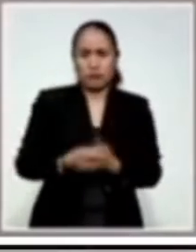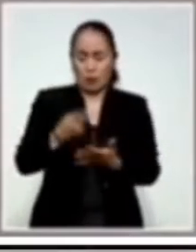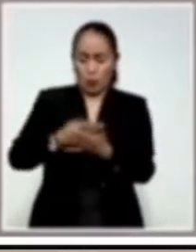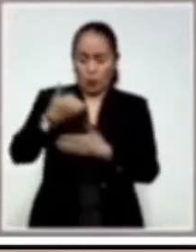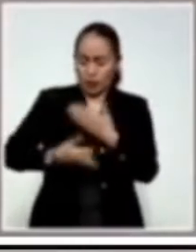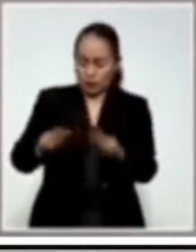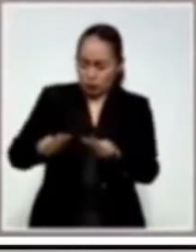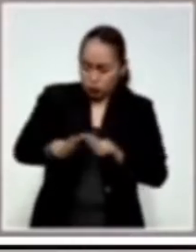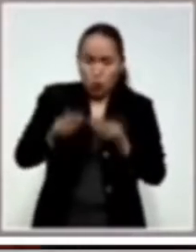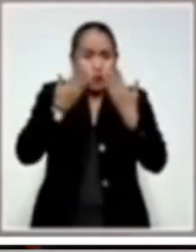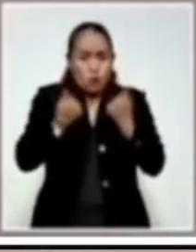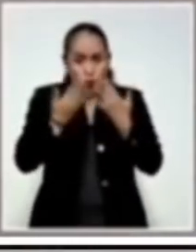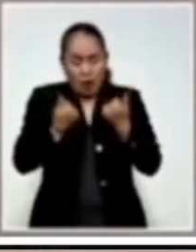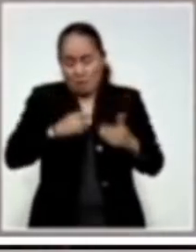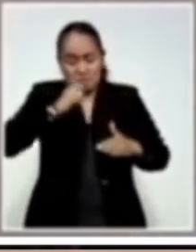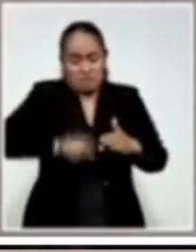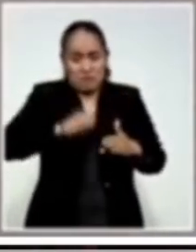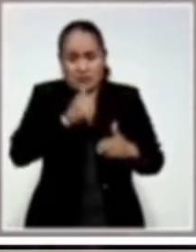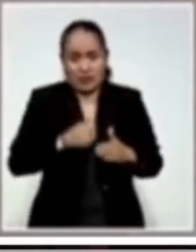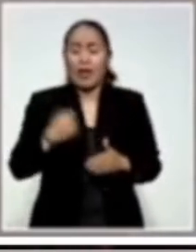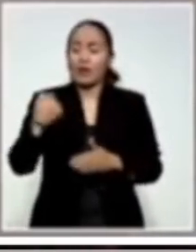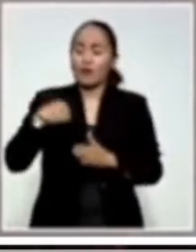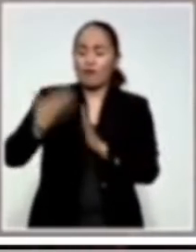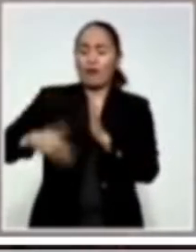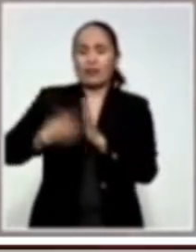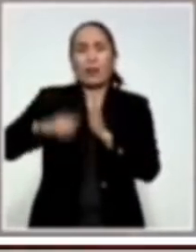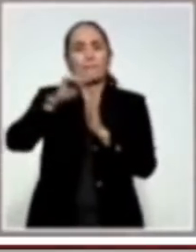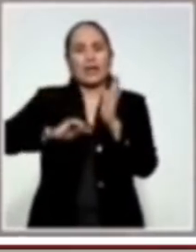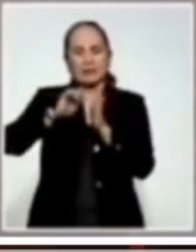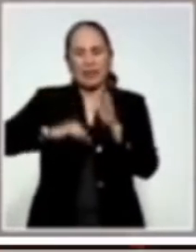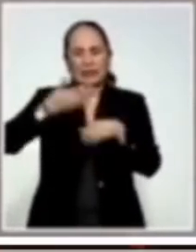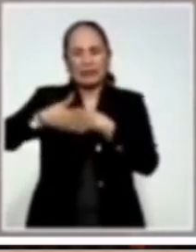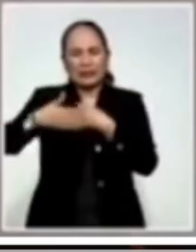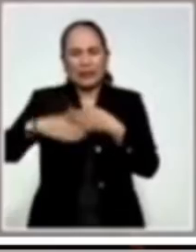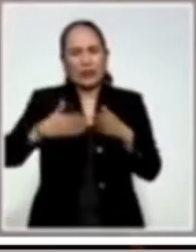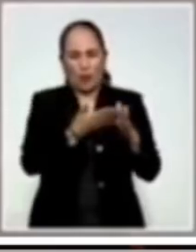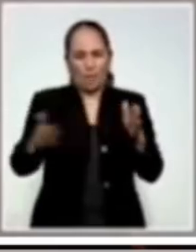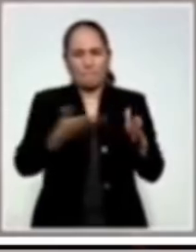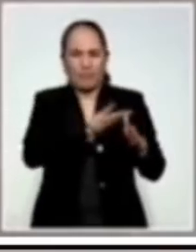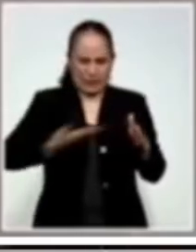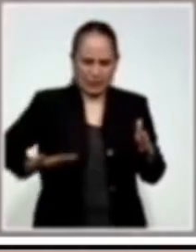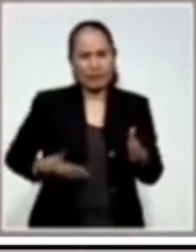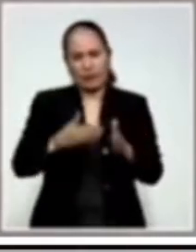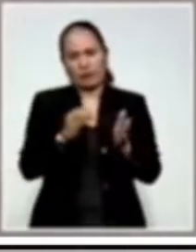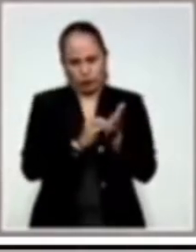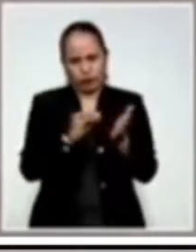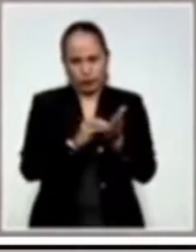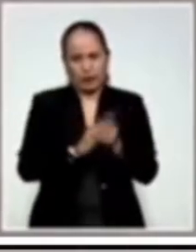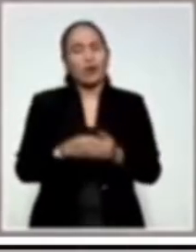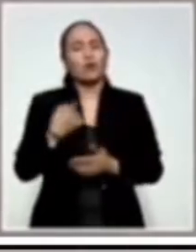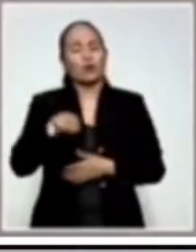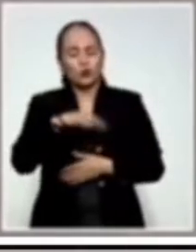resolver. Resolveremos en los meses que me queda como presidente de la Corte lo más que nos sea posible, de acuerdo